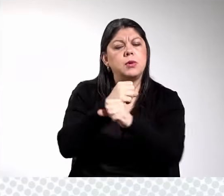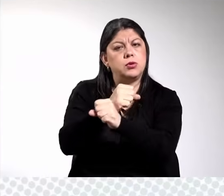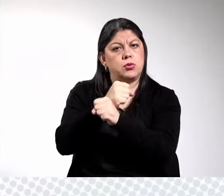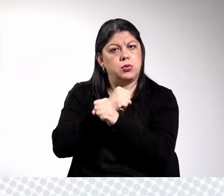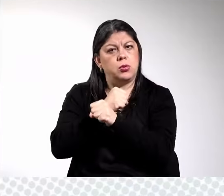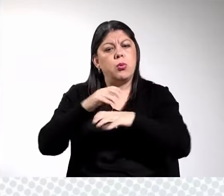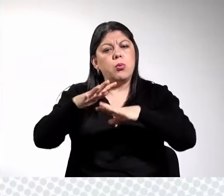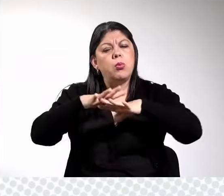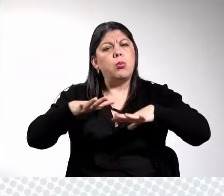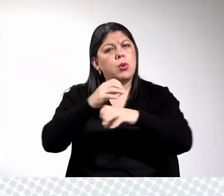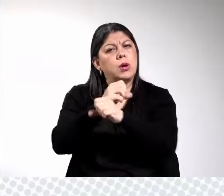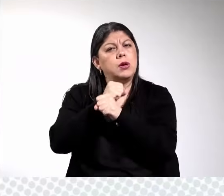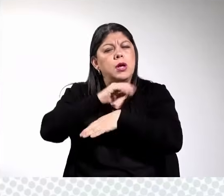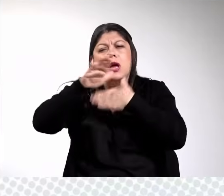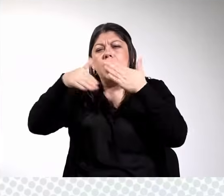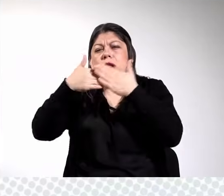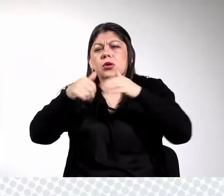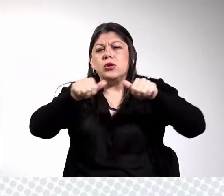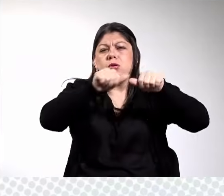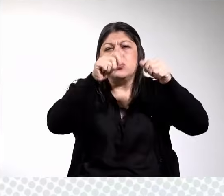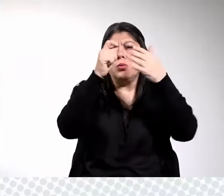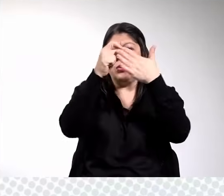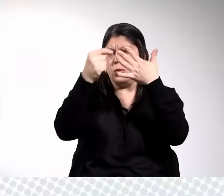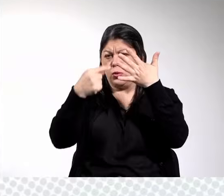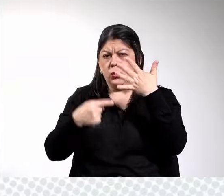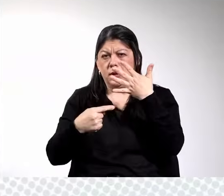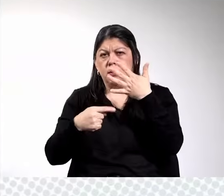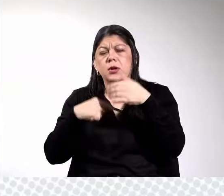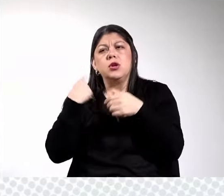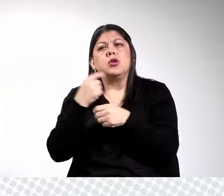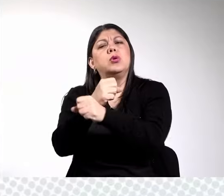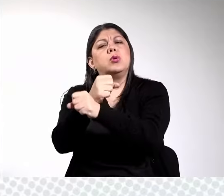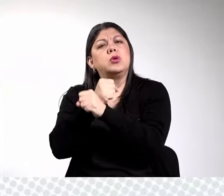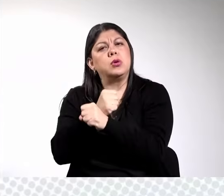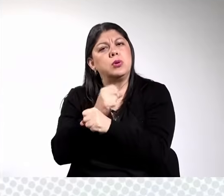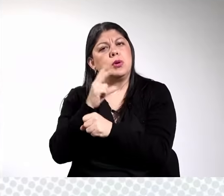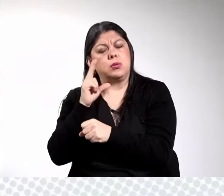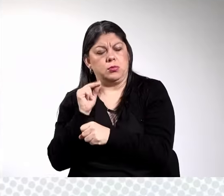un espacio seguro en todos los ámbitos, no seguridad, nada más seguridad